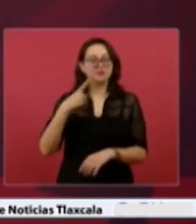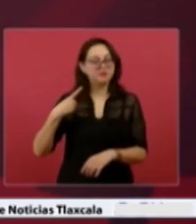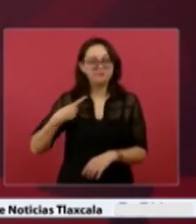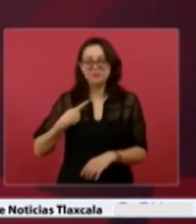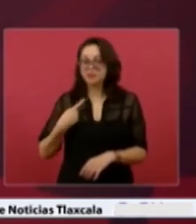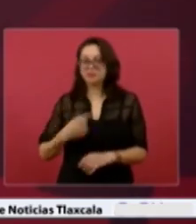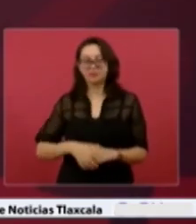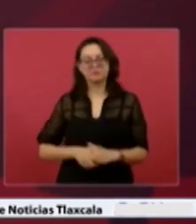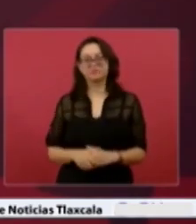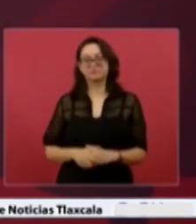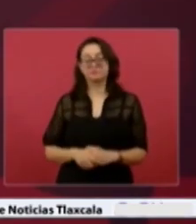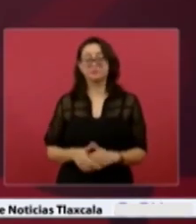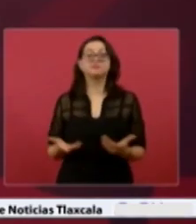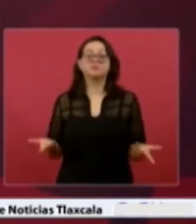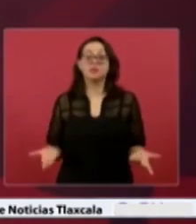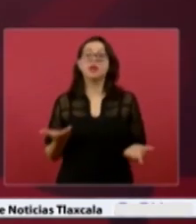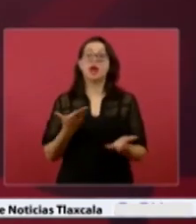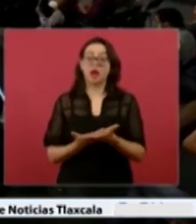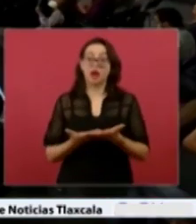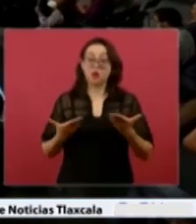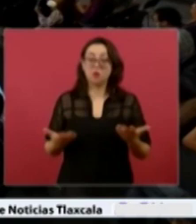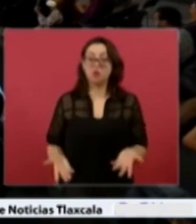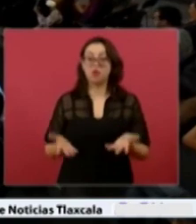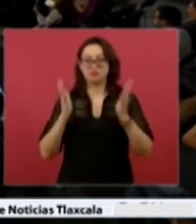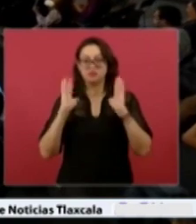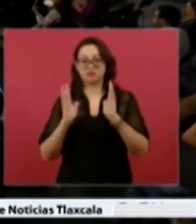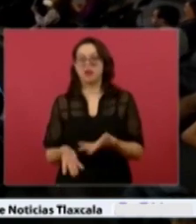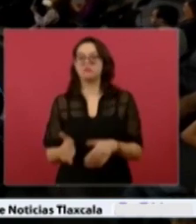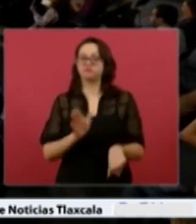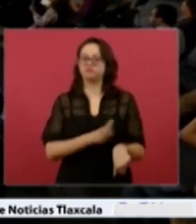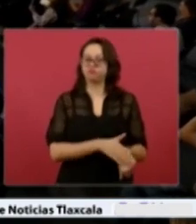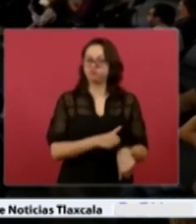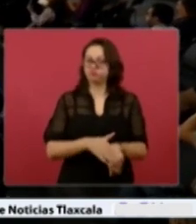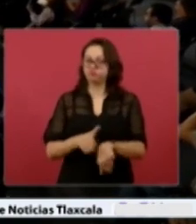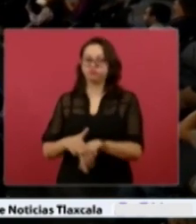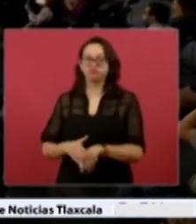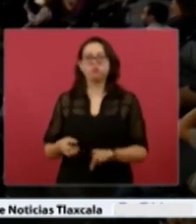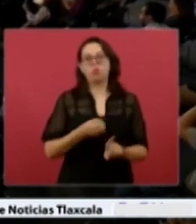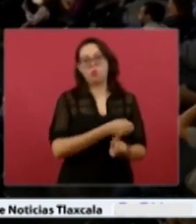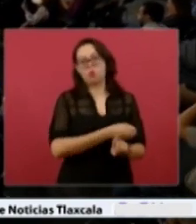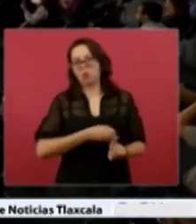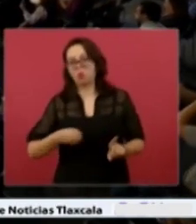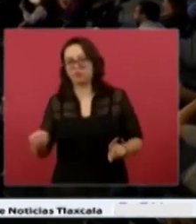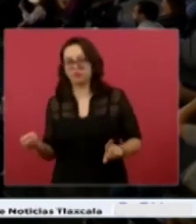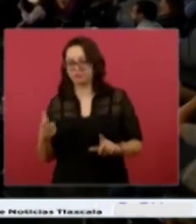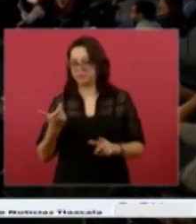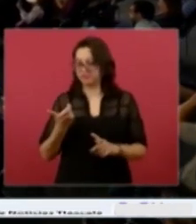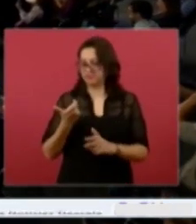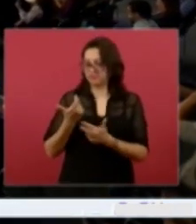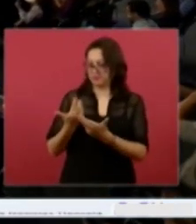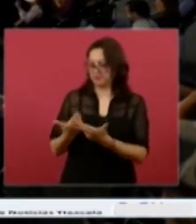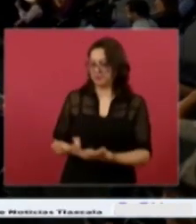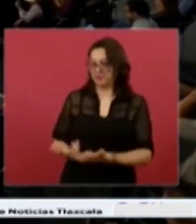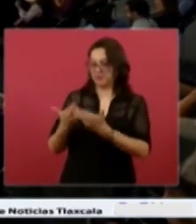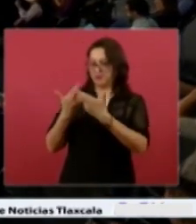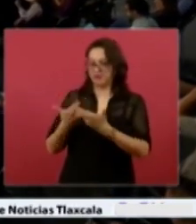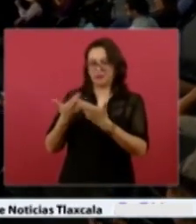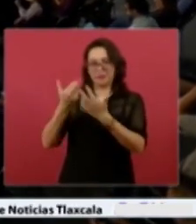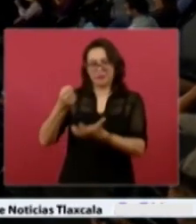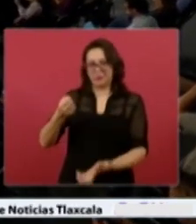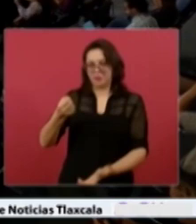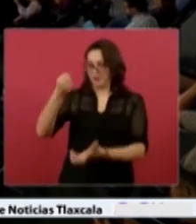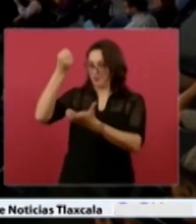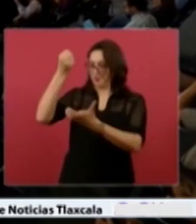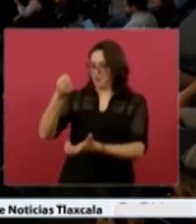tanto, el presidente de México, Andrés Manuel López Obrador, afirmó que a través de este sistema las y los mexicanos sin seguridad